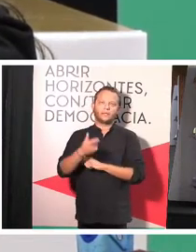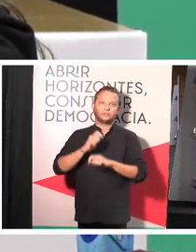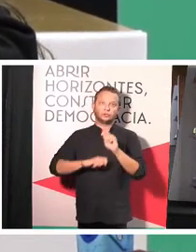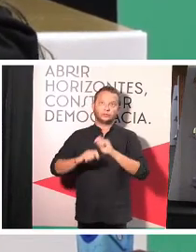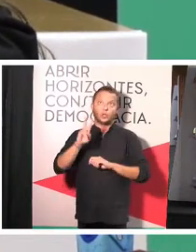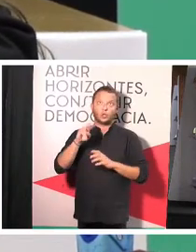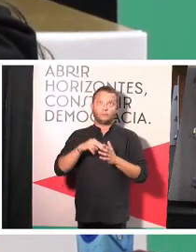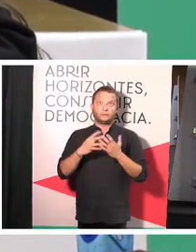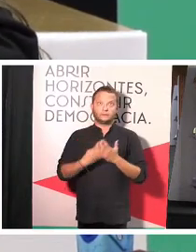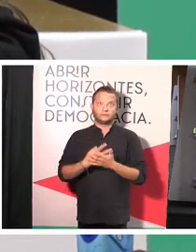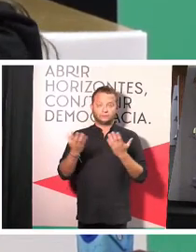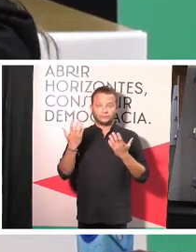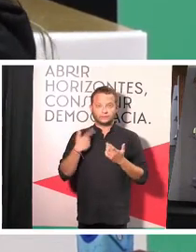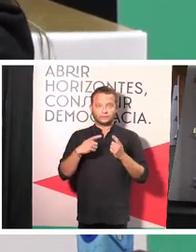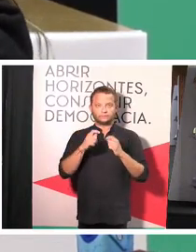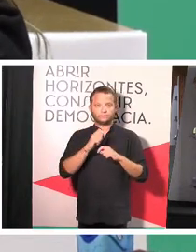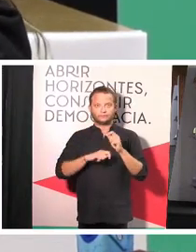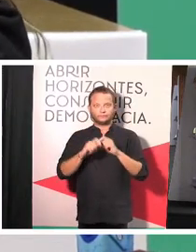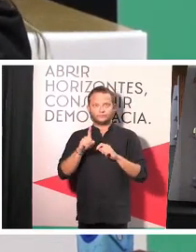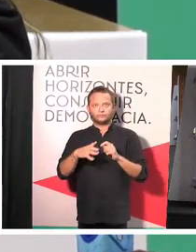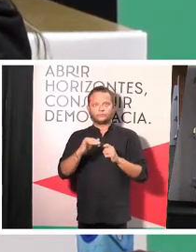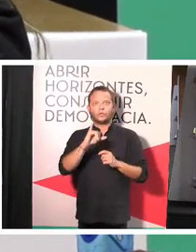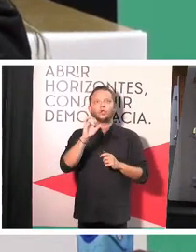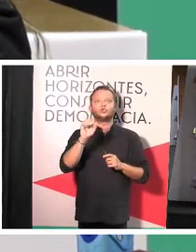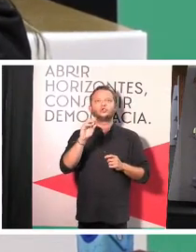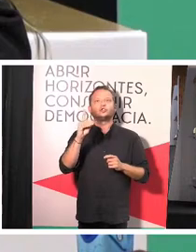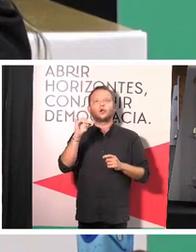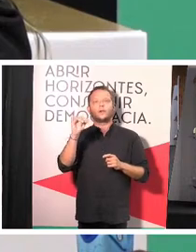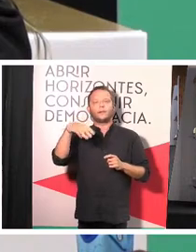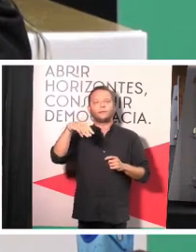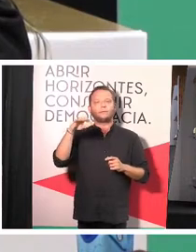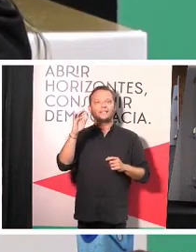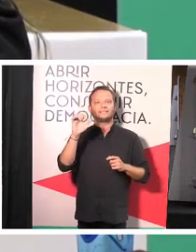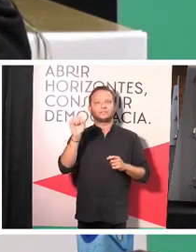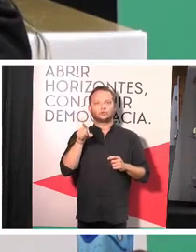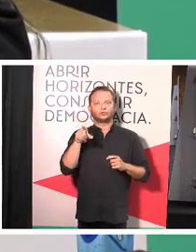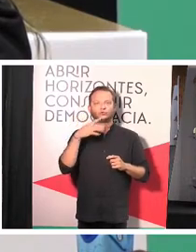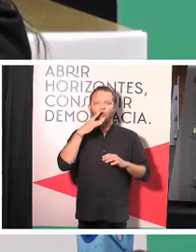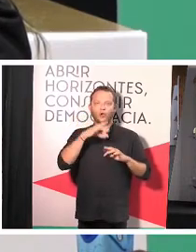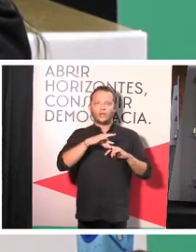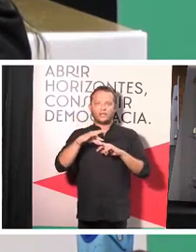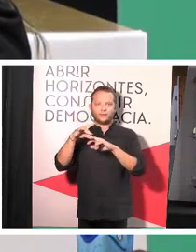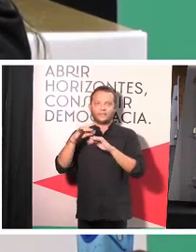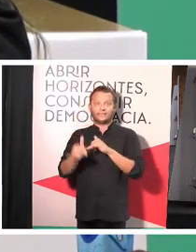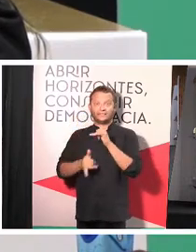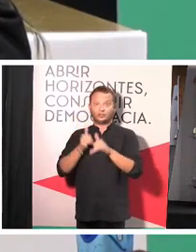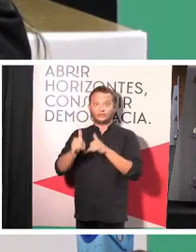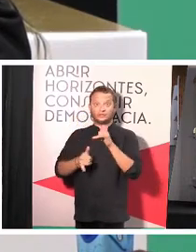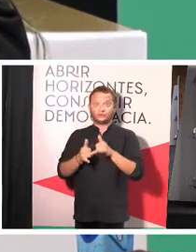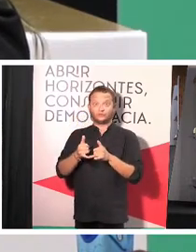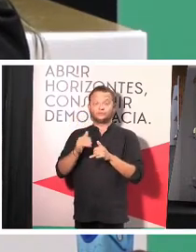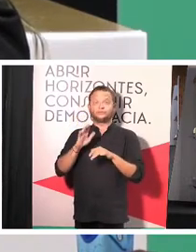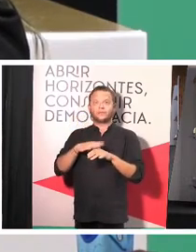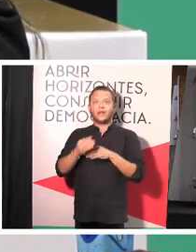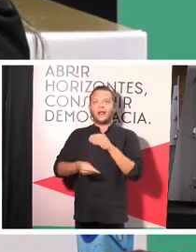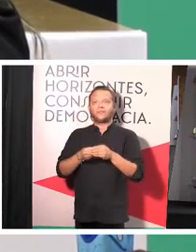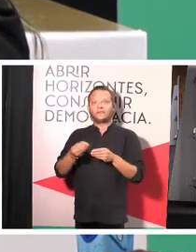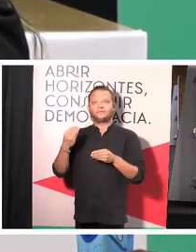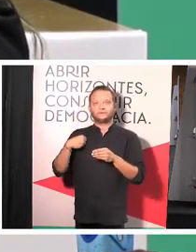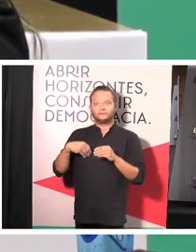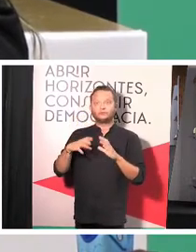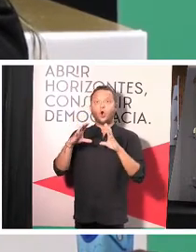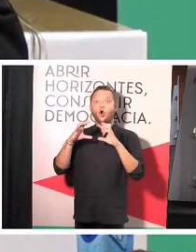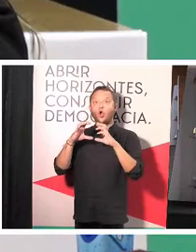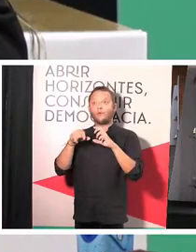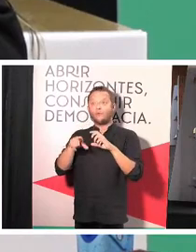el 2019 ya se reúnen con, por ejemplo, Jordi Mateo, uno de los líderes de la asociación APRA, para hacer lo mismo con Globo,